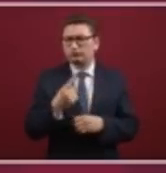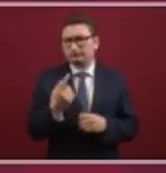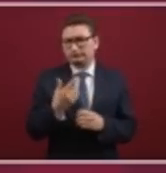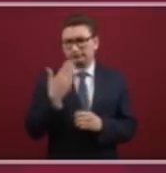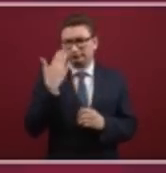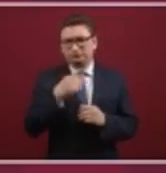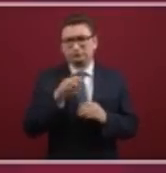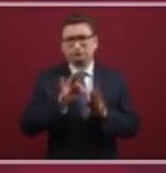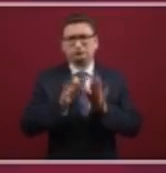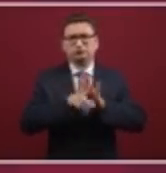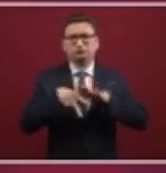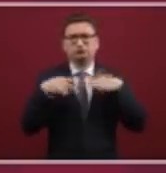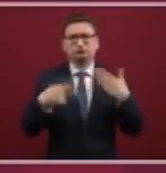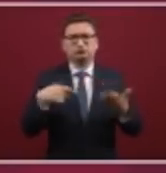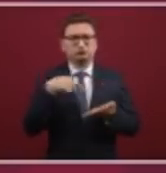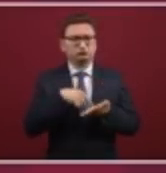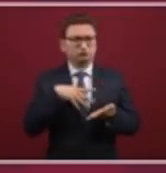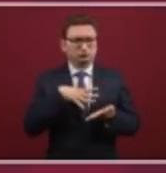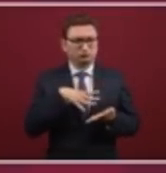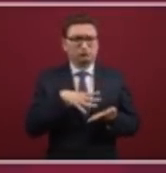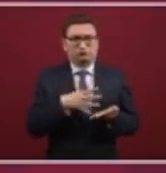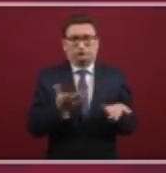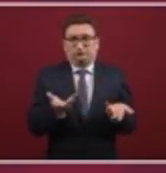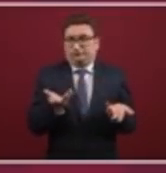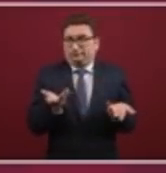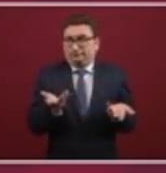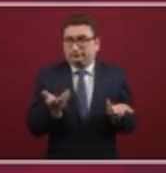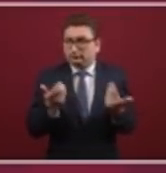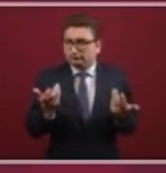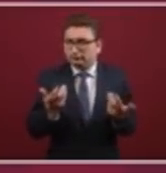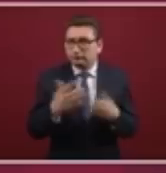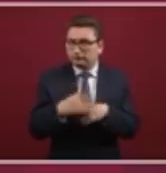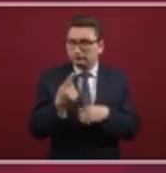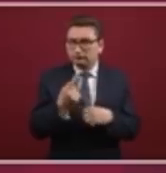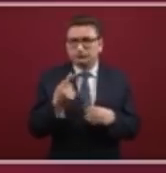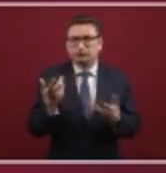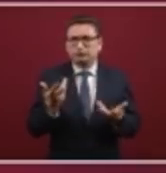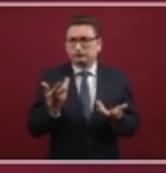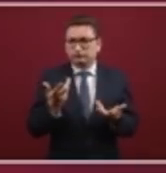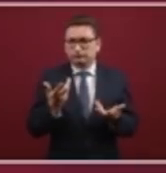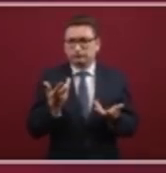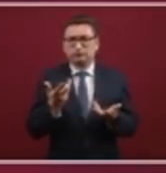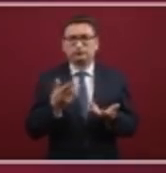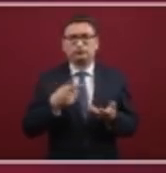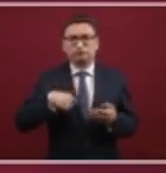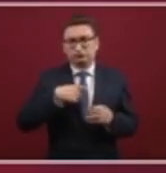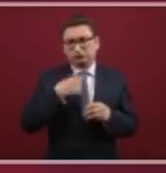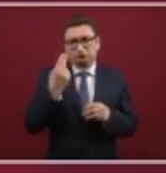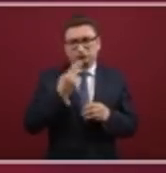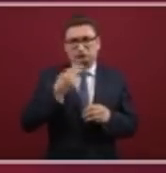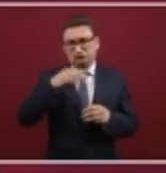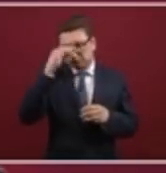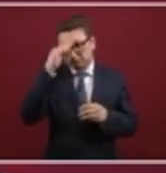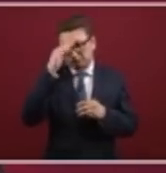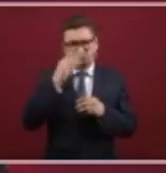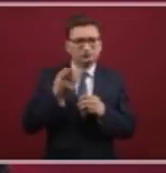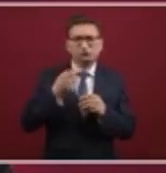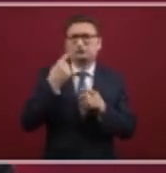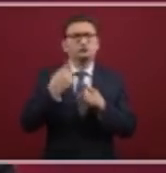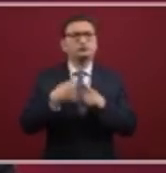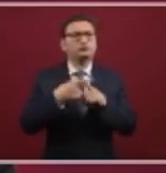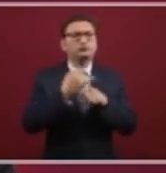un periódico pues este hay que ver quien le entregó